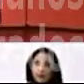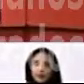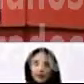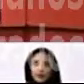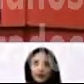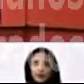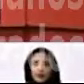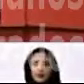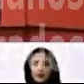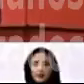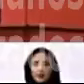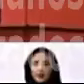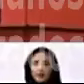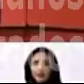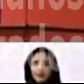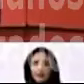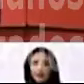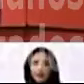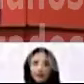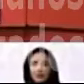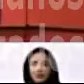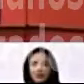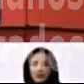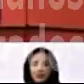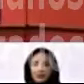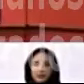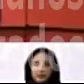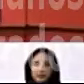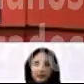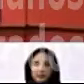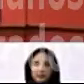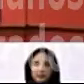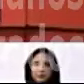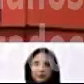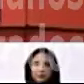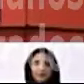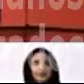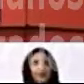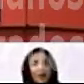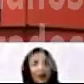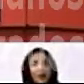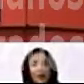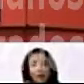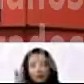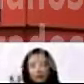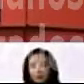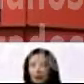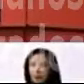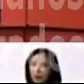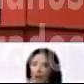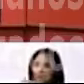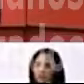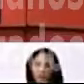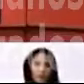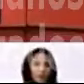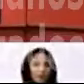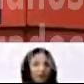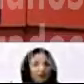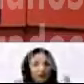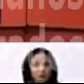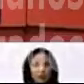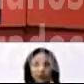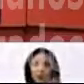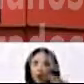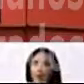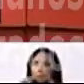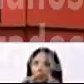tenemos. También tenemos. Y eso no desmerita nada en absoluto. Se requiere la fuerza de todos para construir una verdadera